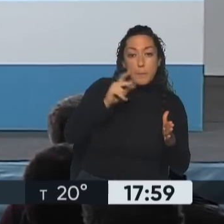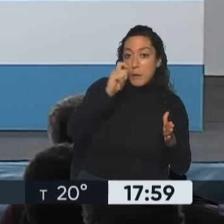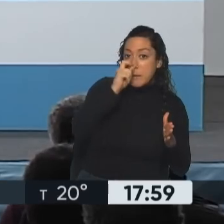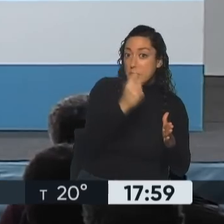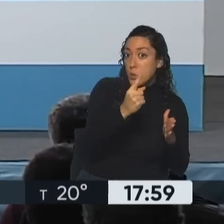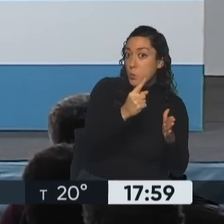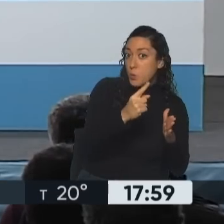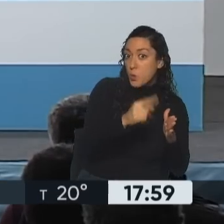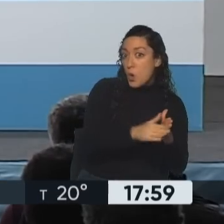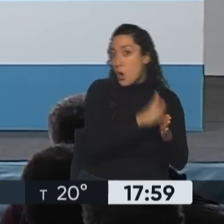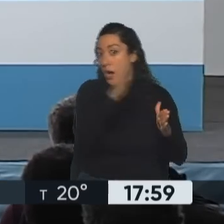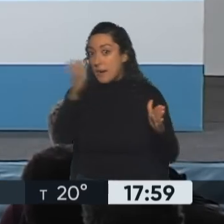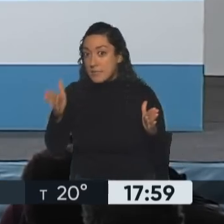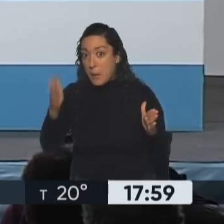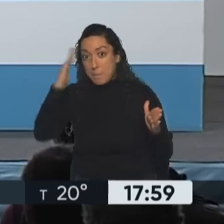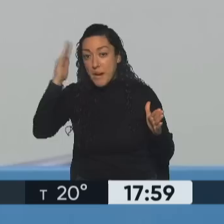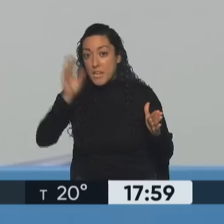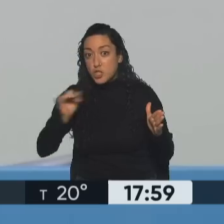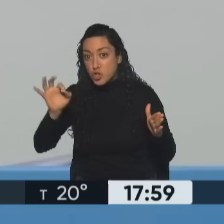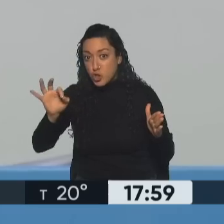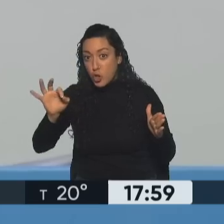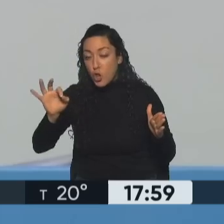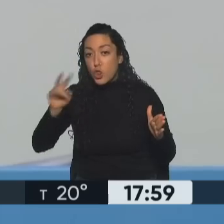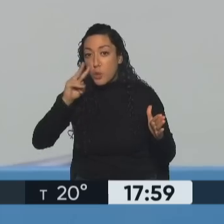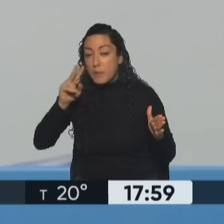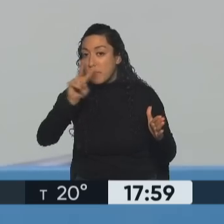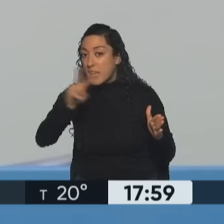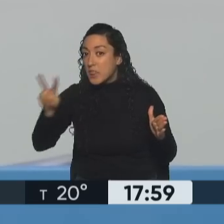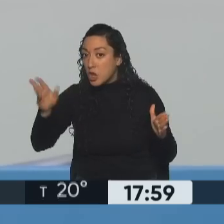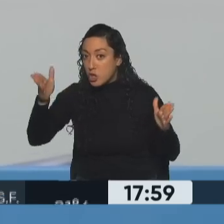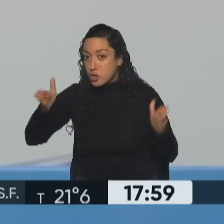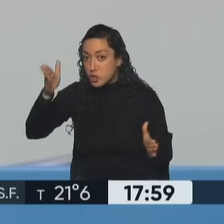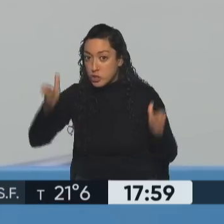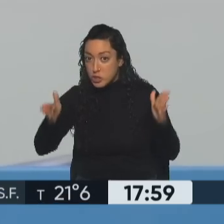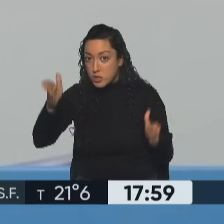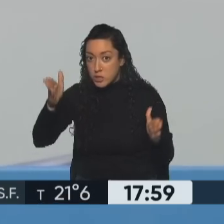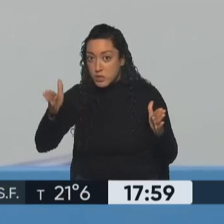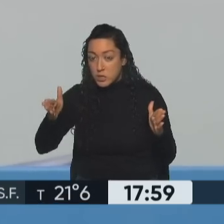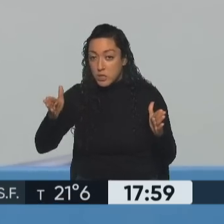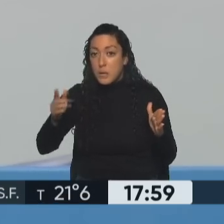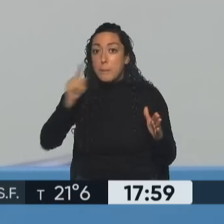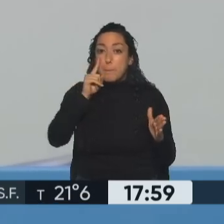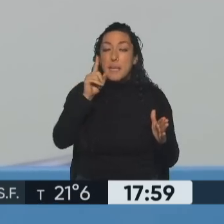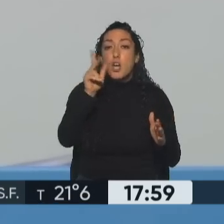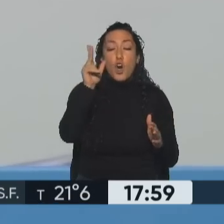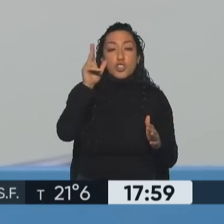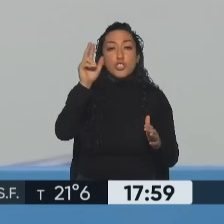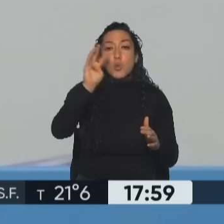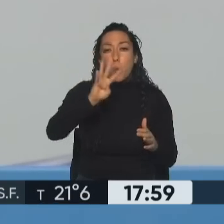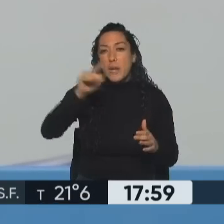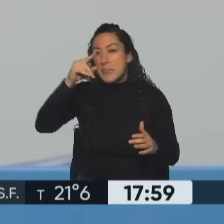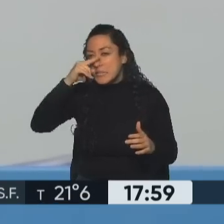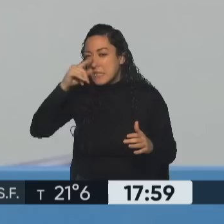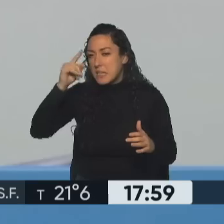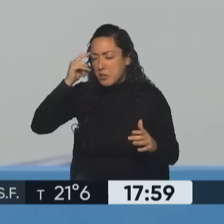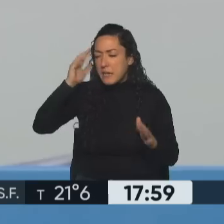21 y marzo del 22 salieron del país 1.847,